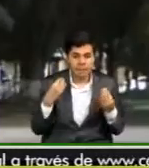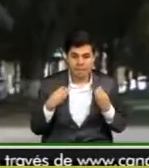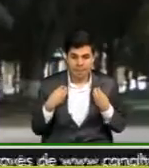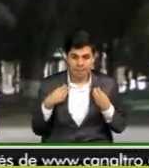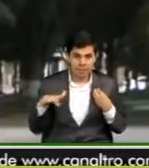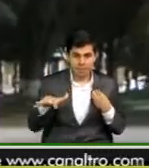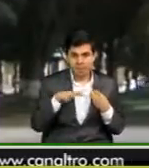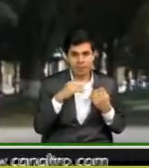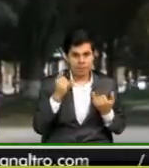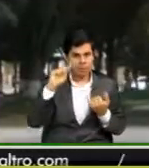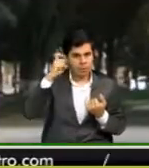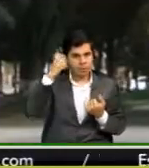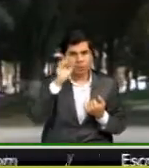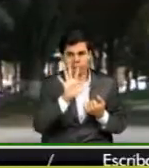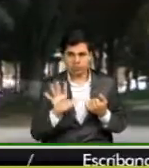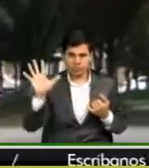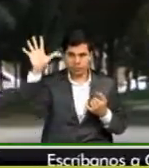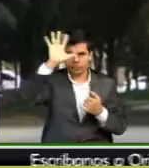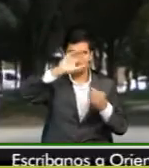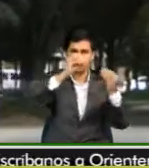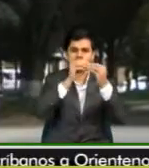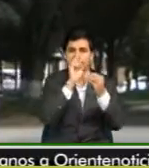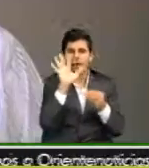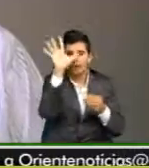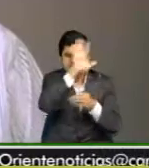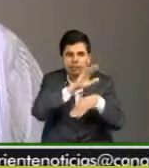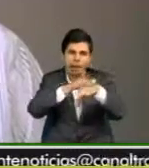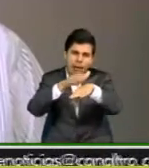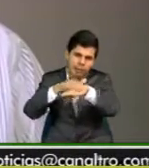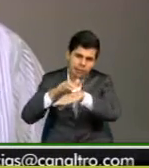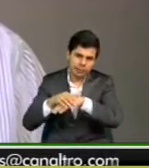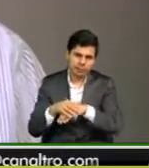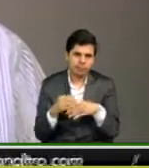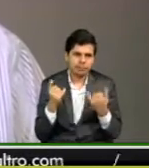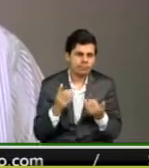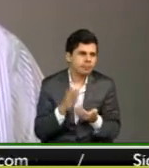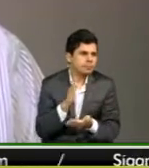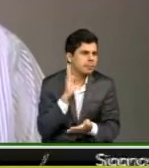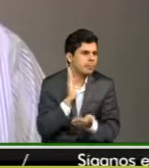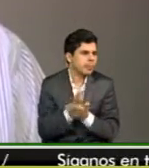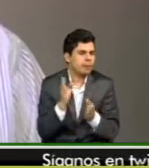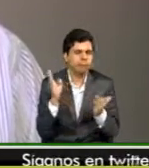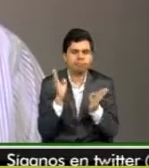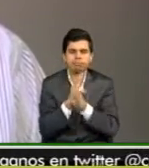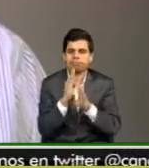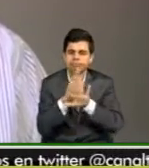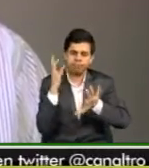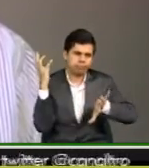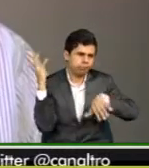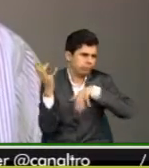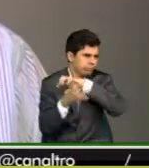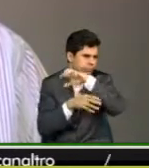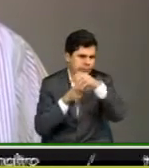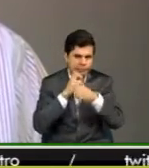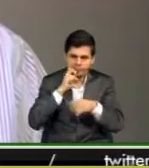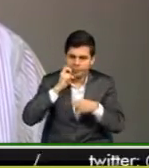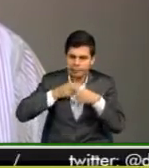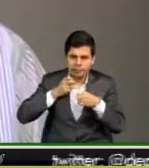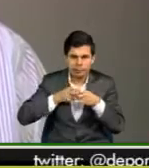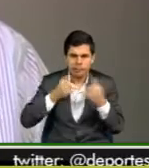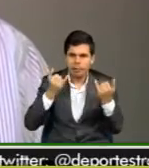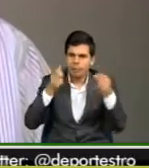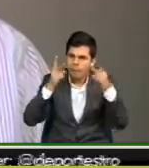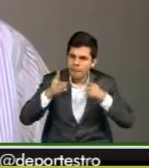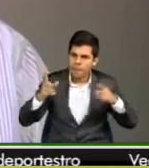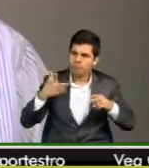un llamado al gobierno departamental y nacional. Tenemos un caos ahorita tremendo. La gente está